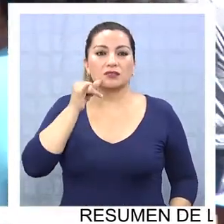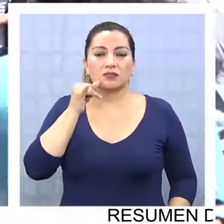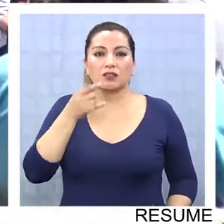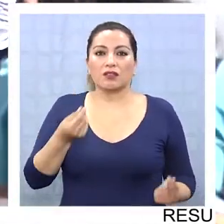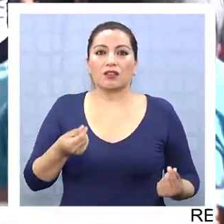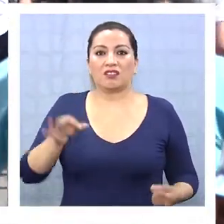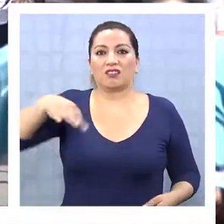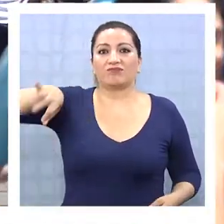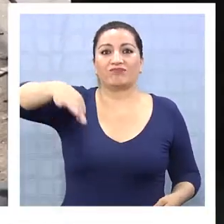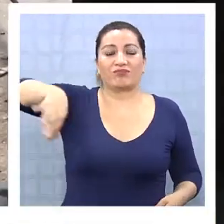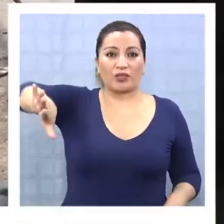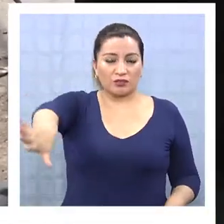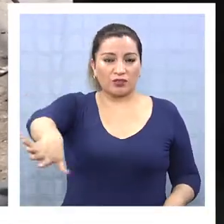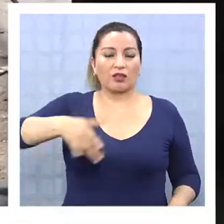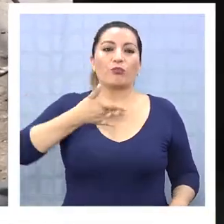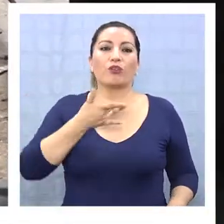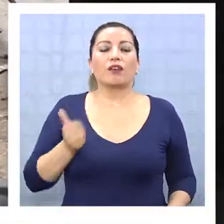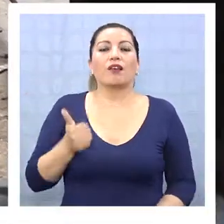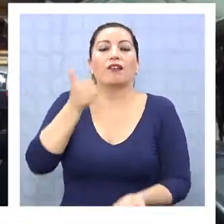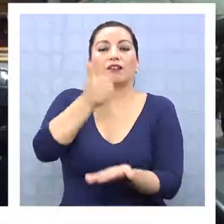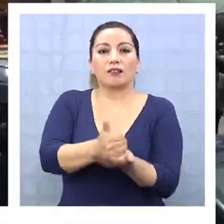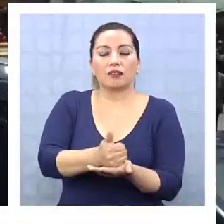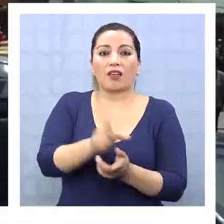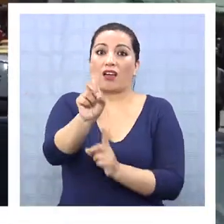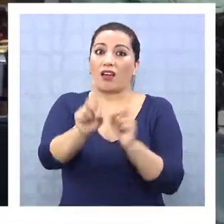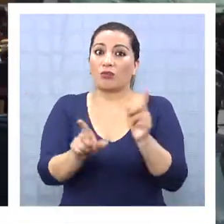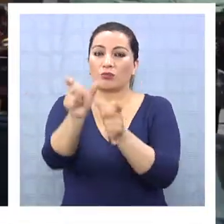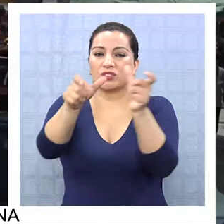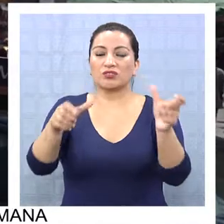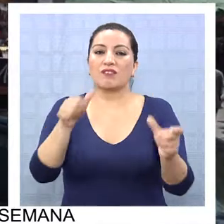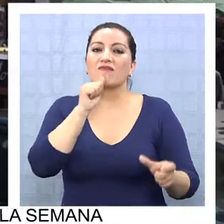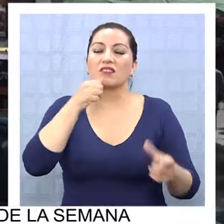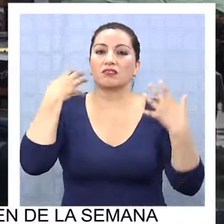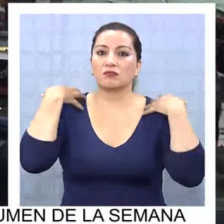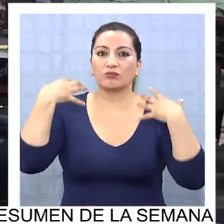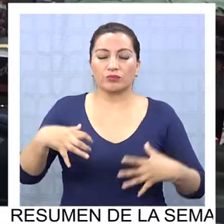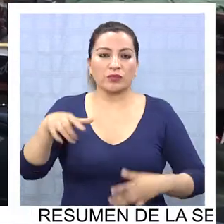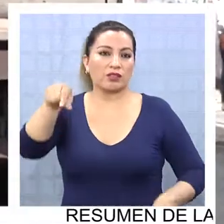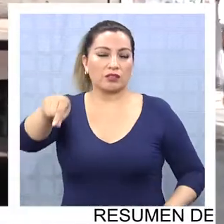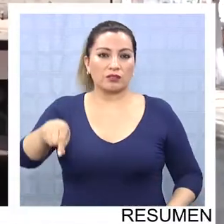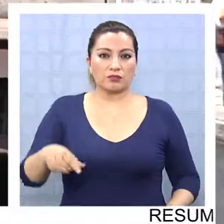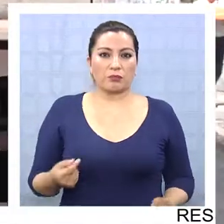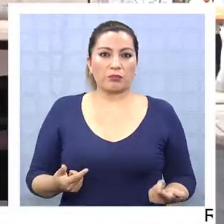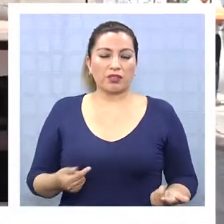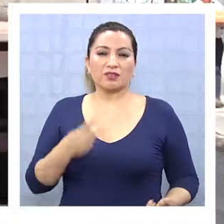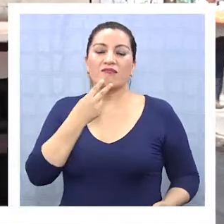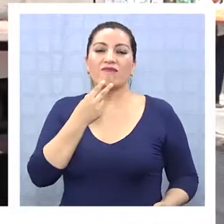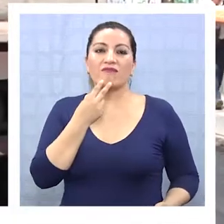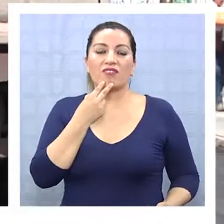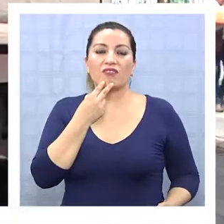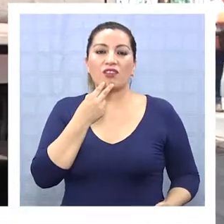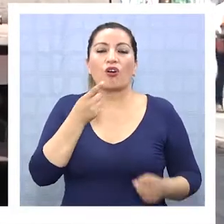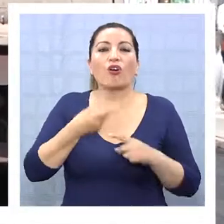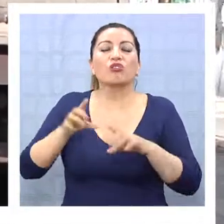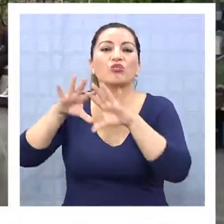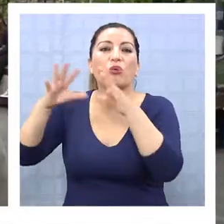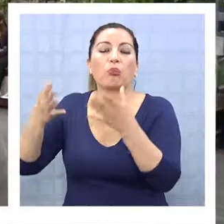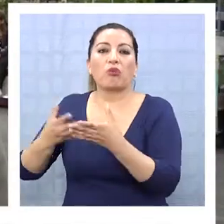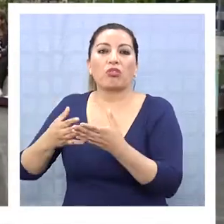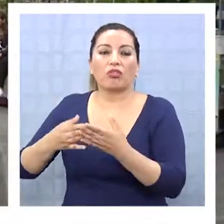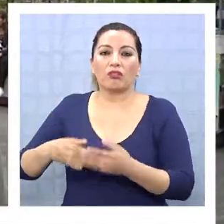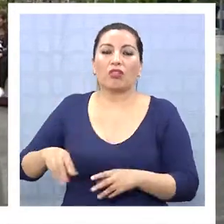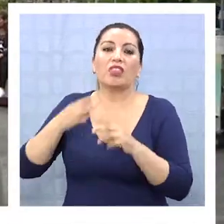ciudad está en un estado absoluto de abandono. Es precisamente porque el alcalde y algunos irresponsables del consejo municipal pareciera ser que viven en un mundo de Bilsipap.